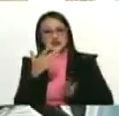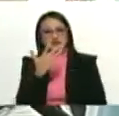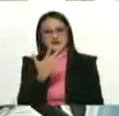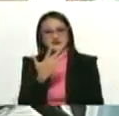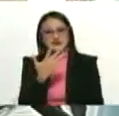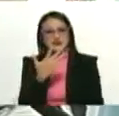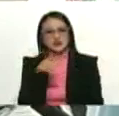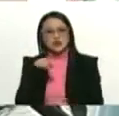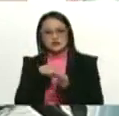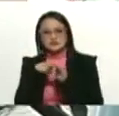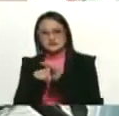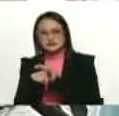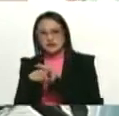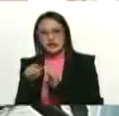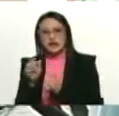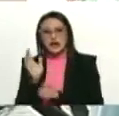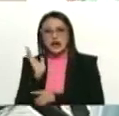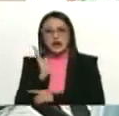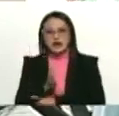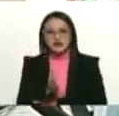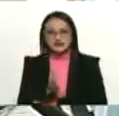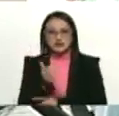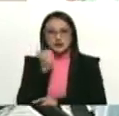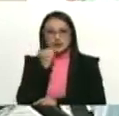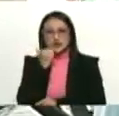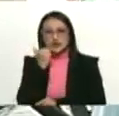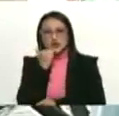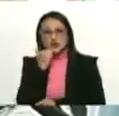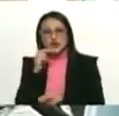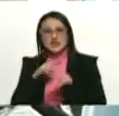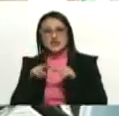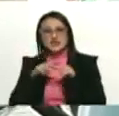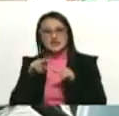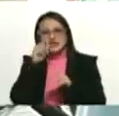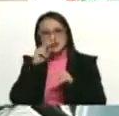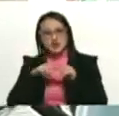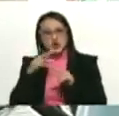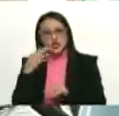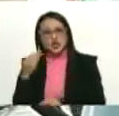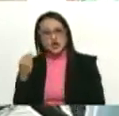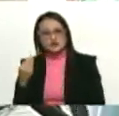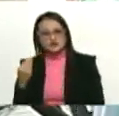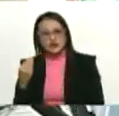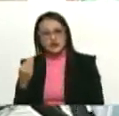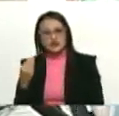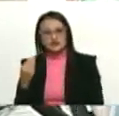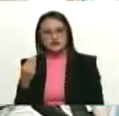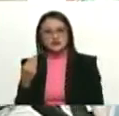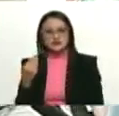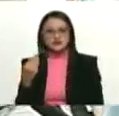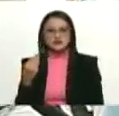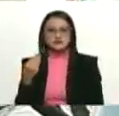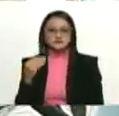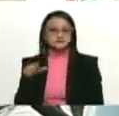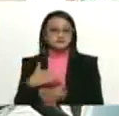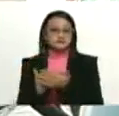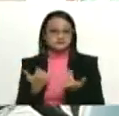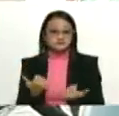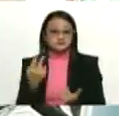7.165 casos de agresiones a niños y niñas y adolescentes que hemos procesado. Hasta la